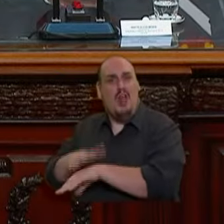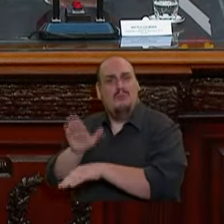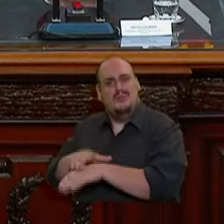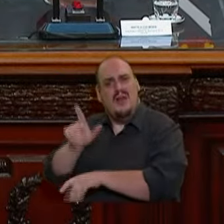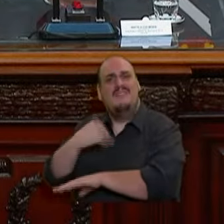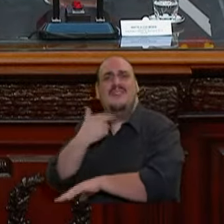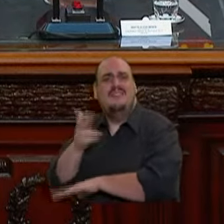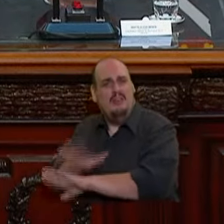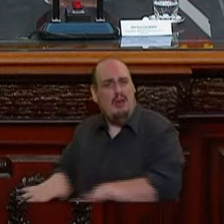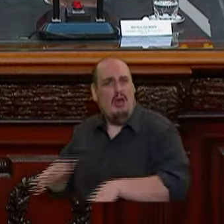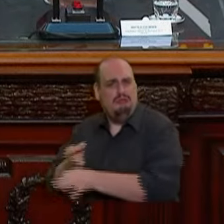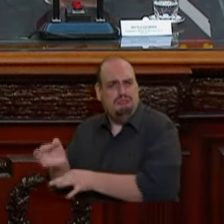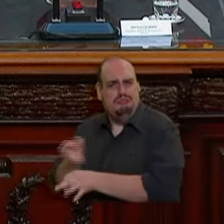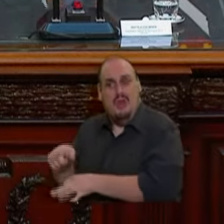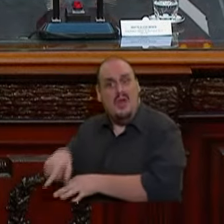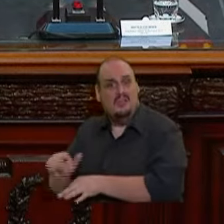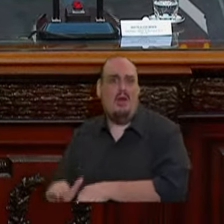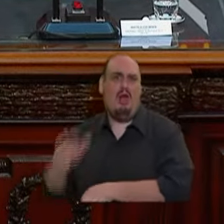generaciones futuras.